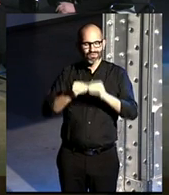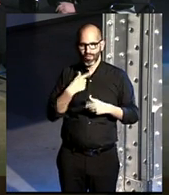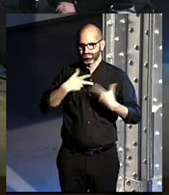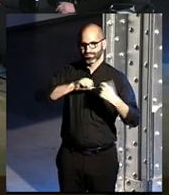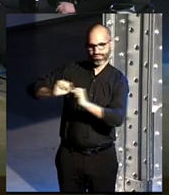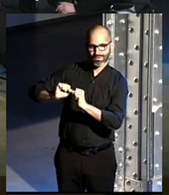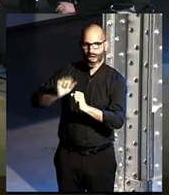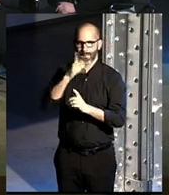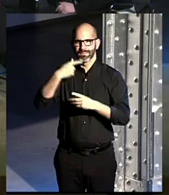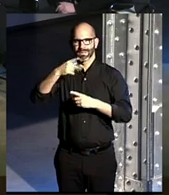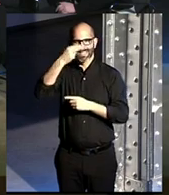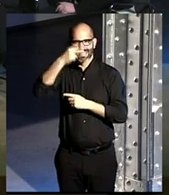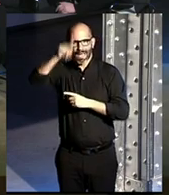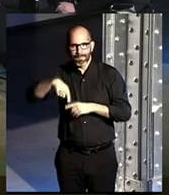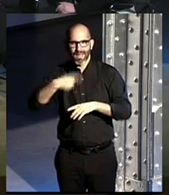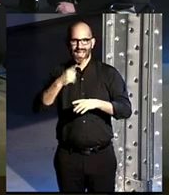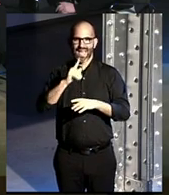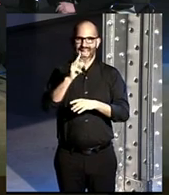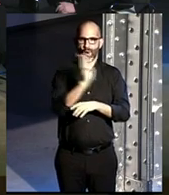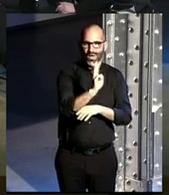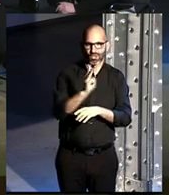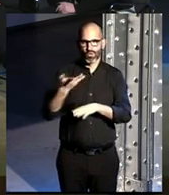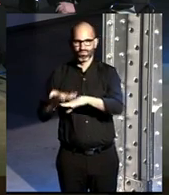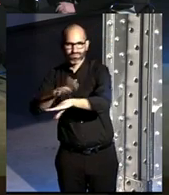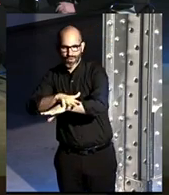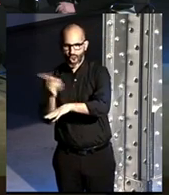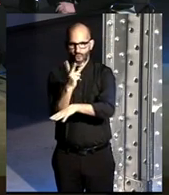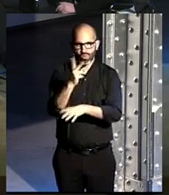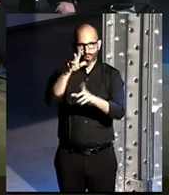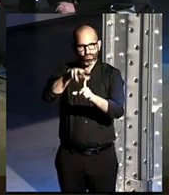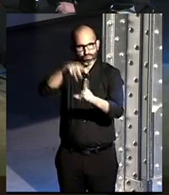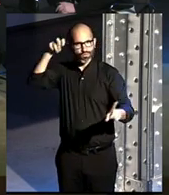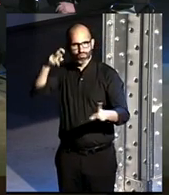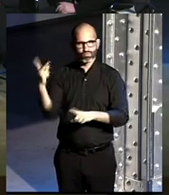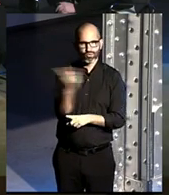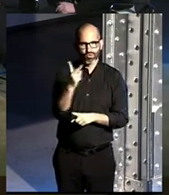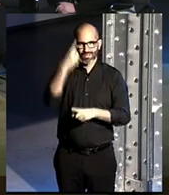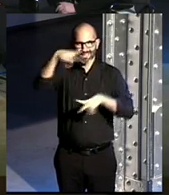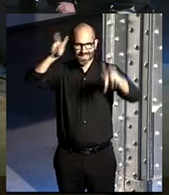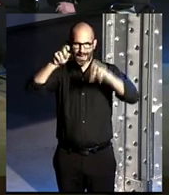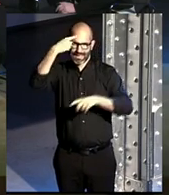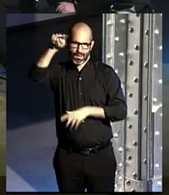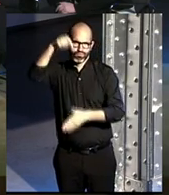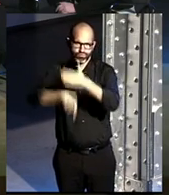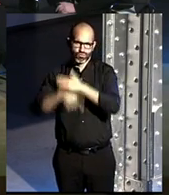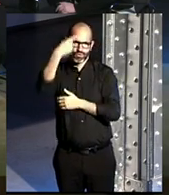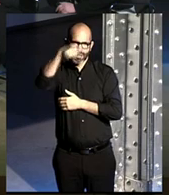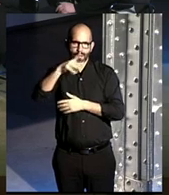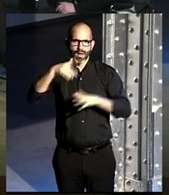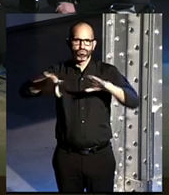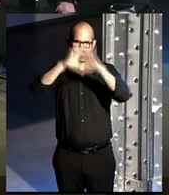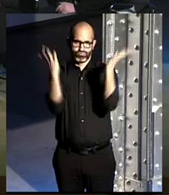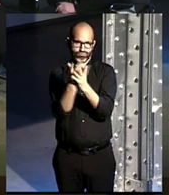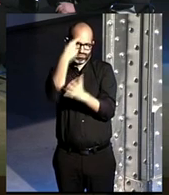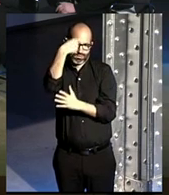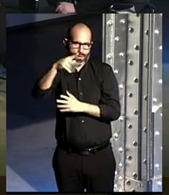visión de César y de Ian como autores emblemáticos que son del género a nivel internacional y en el